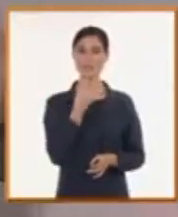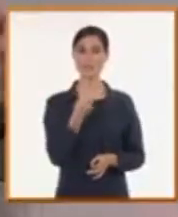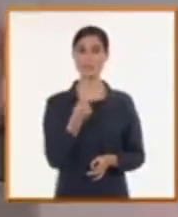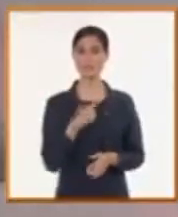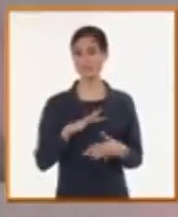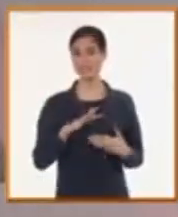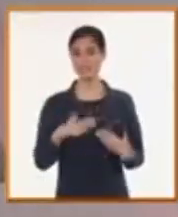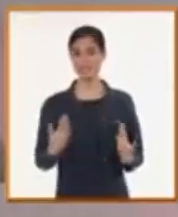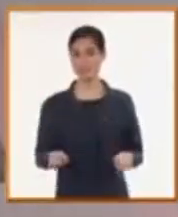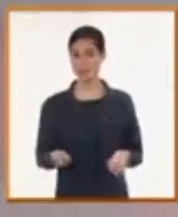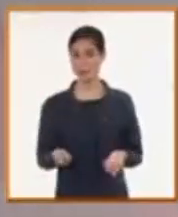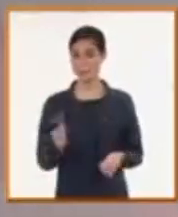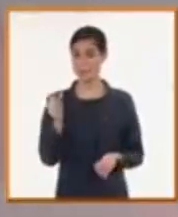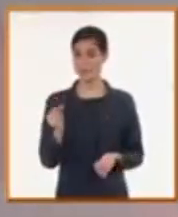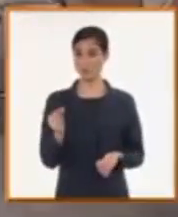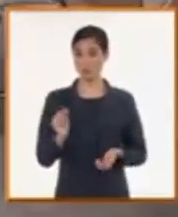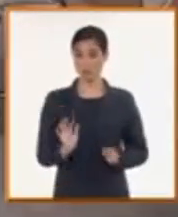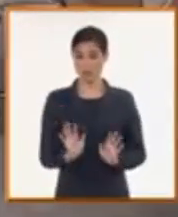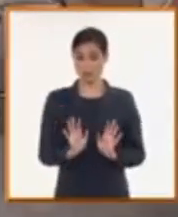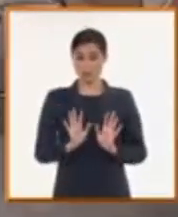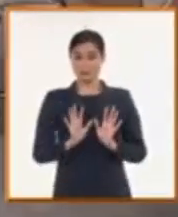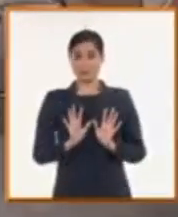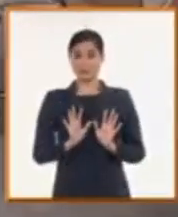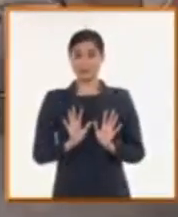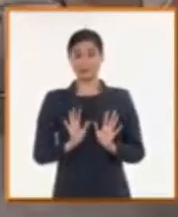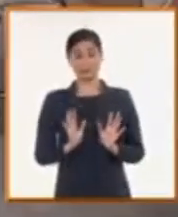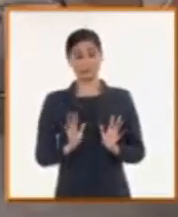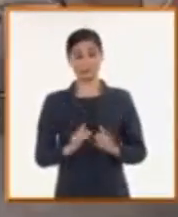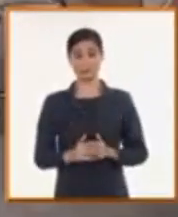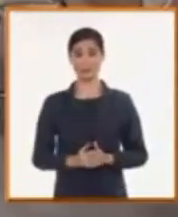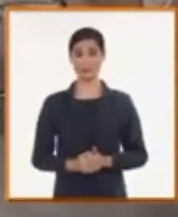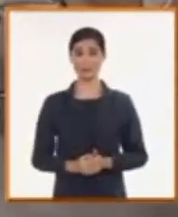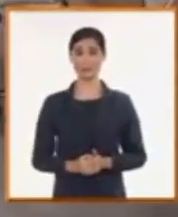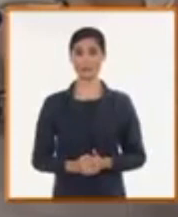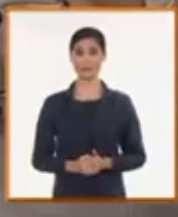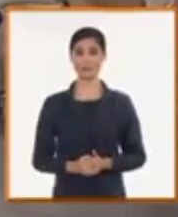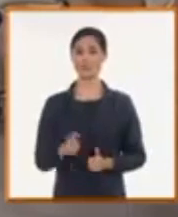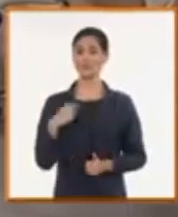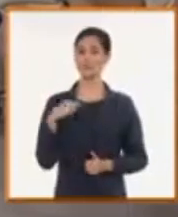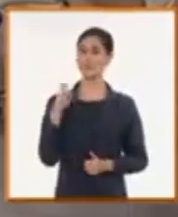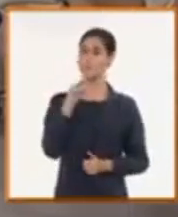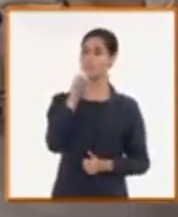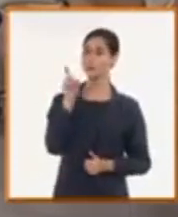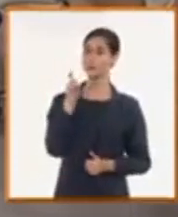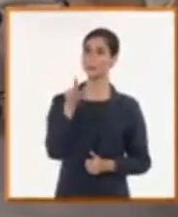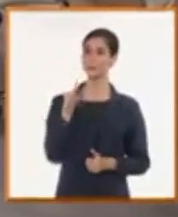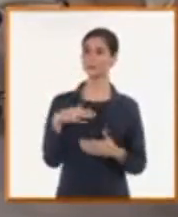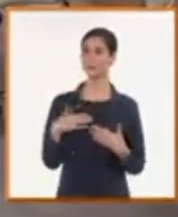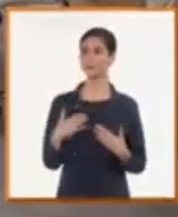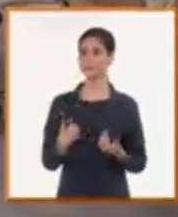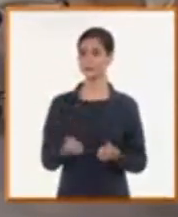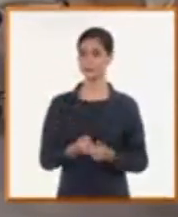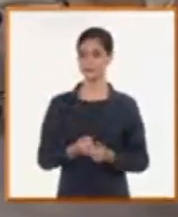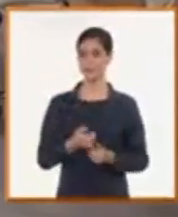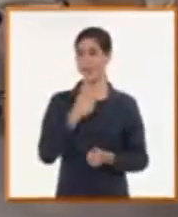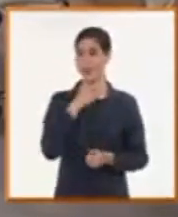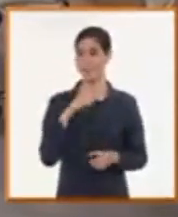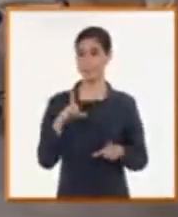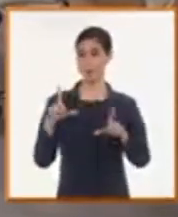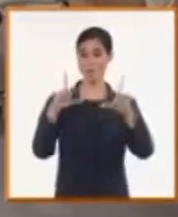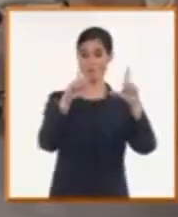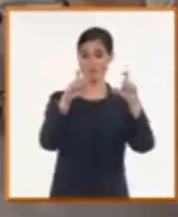Ok, eso es dando el paso. Pero no quiero terminar sin preguntarte. Vamos a ver, yo los vi ya, imágenes que nunca había